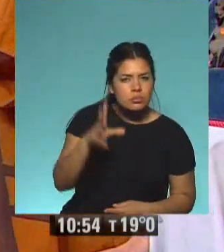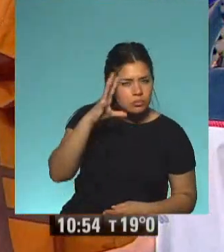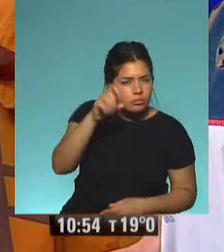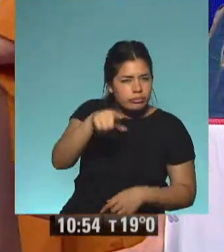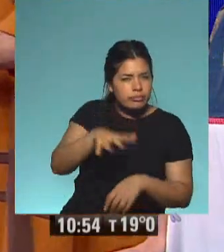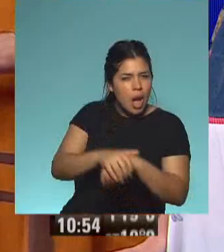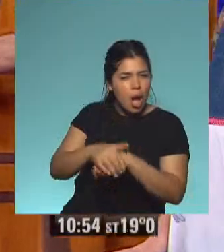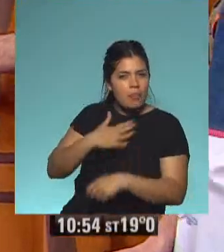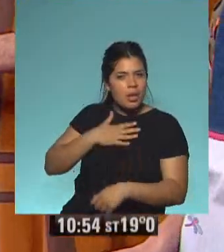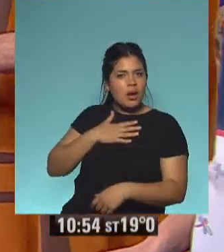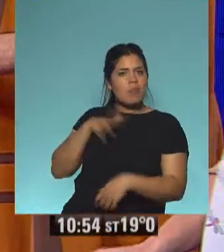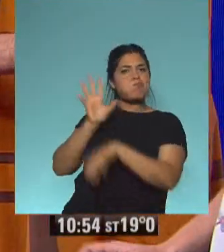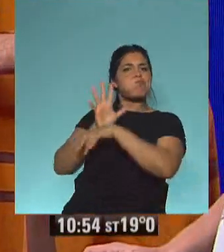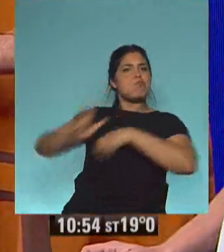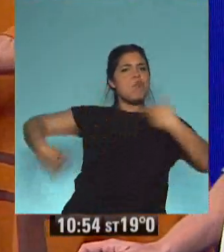decimos la mona.